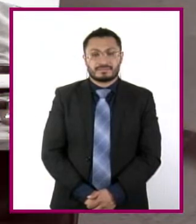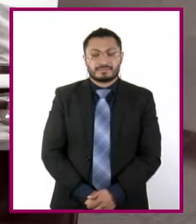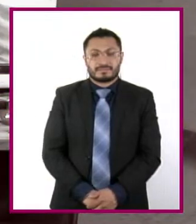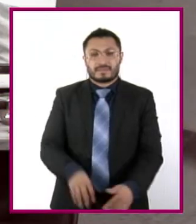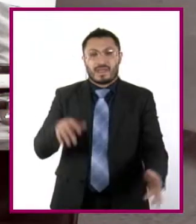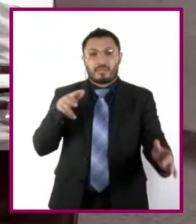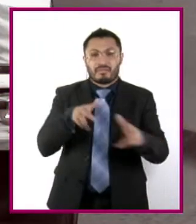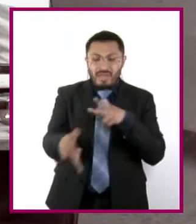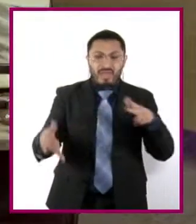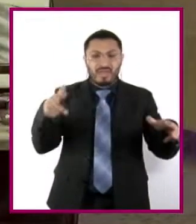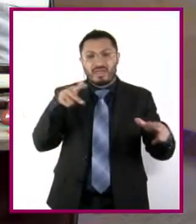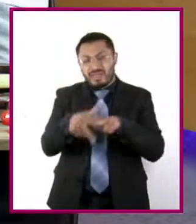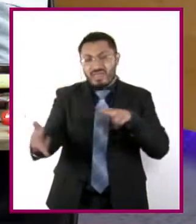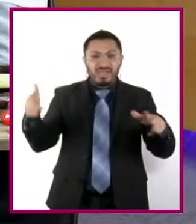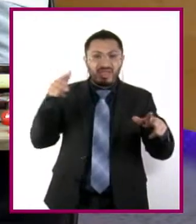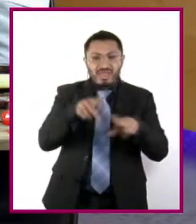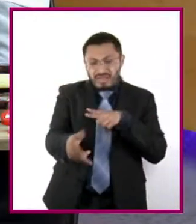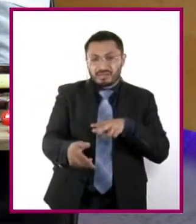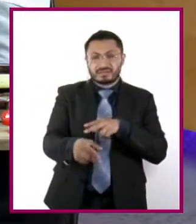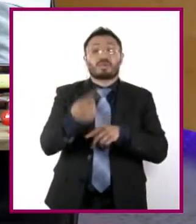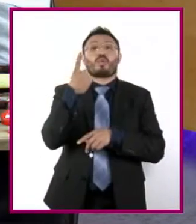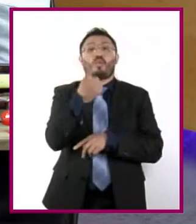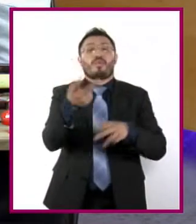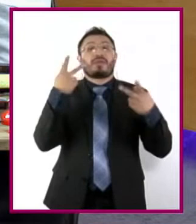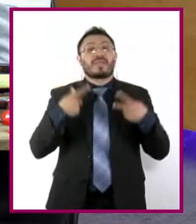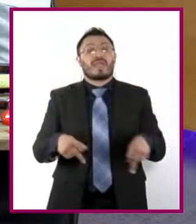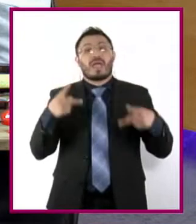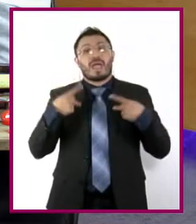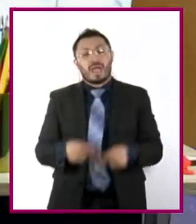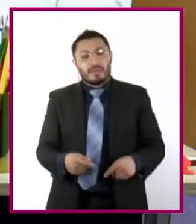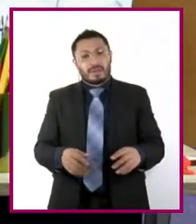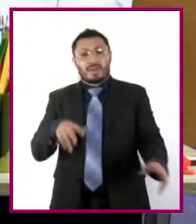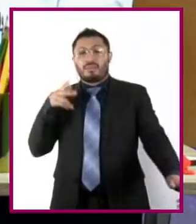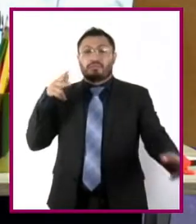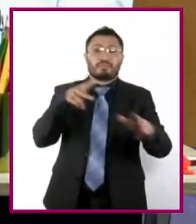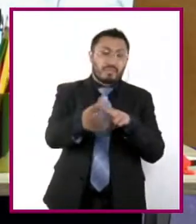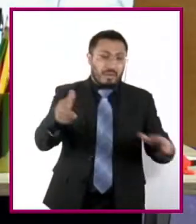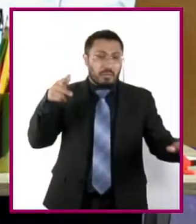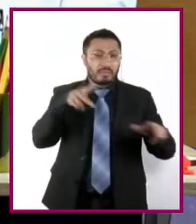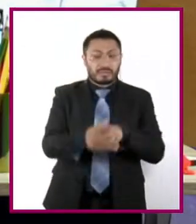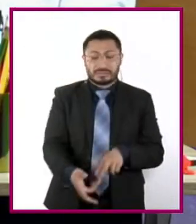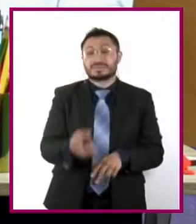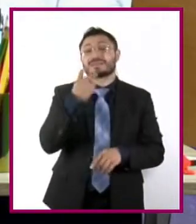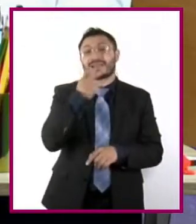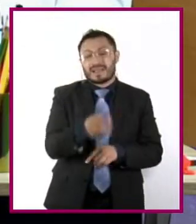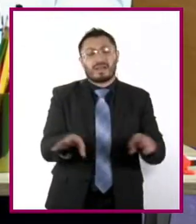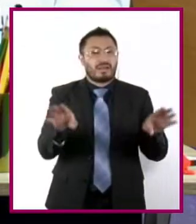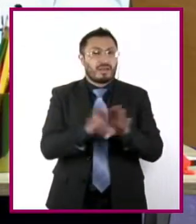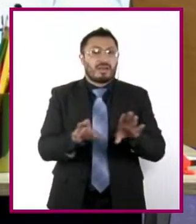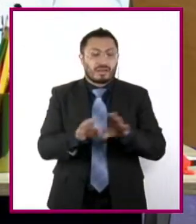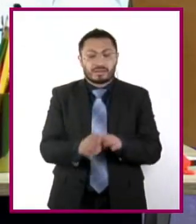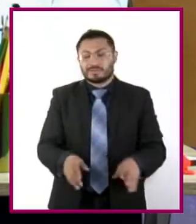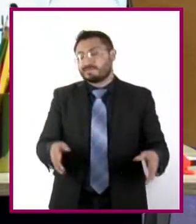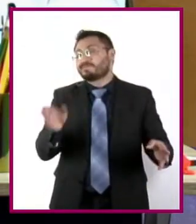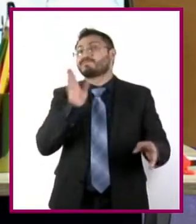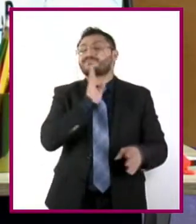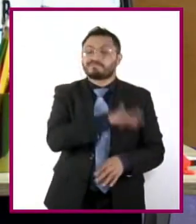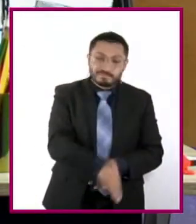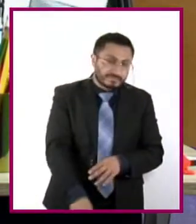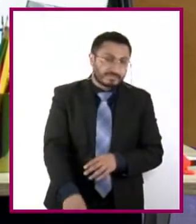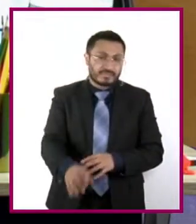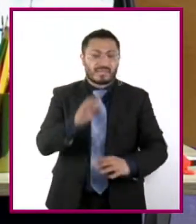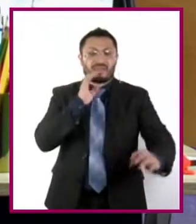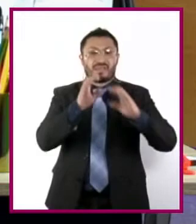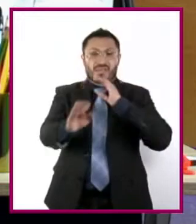Interrupción. A menudo una de las personas interviene cuando la otra está hablando. Estas intervenciones se convierten en interrupciones cuando producen